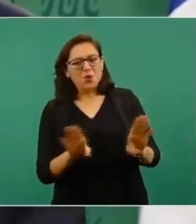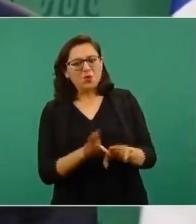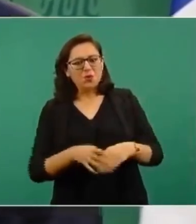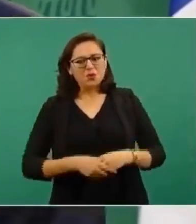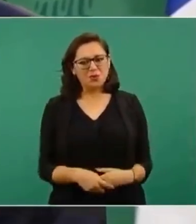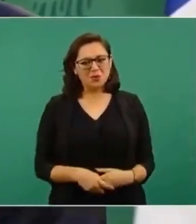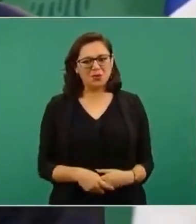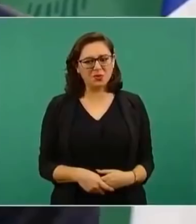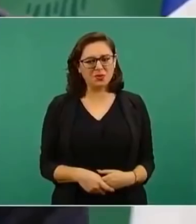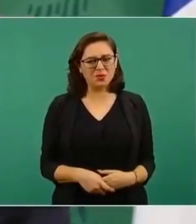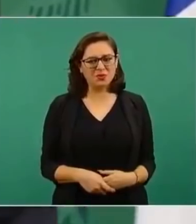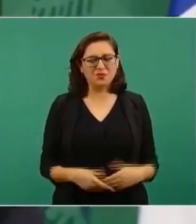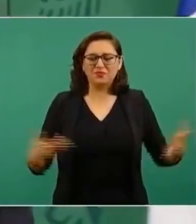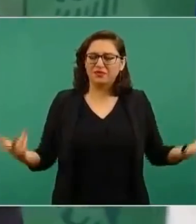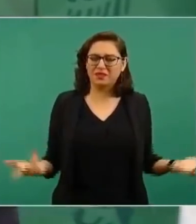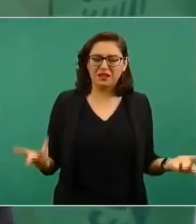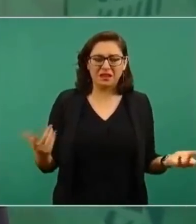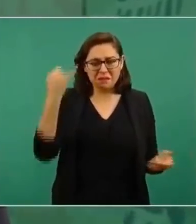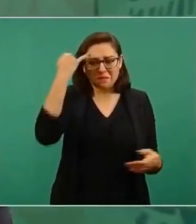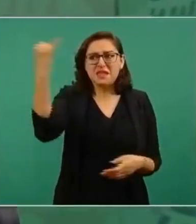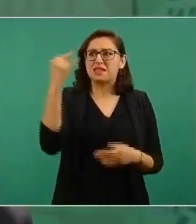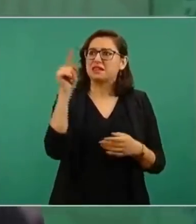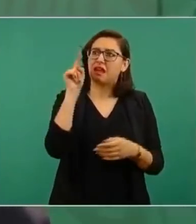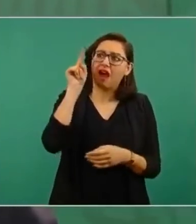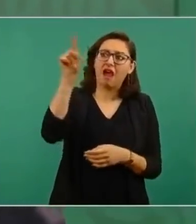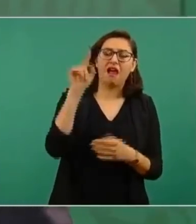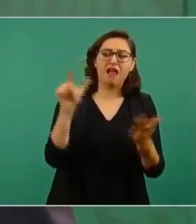Imagínense que se apruebe una reforma